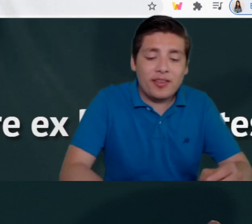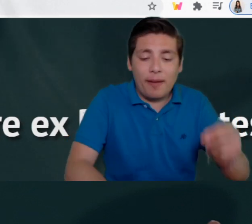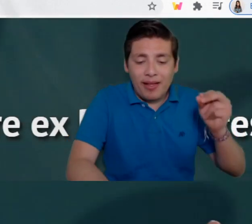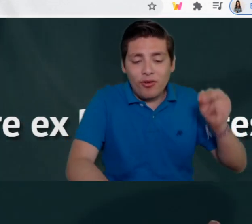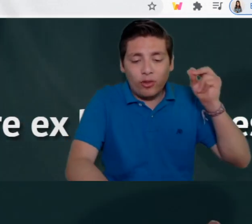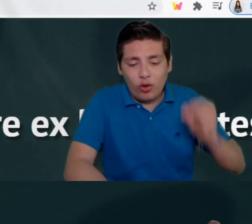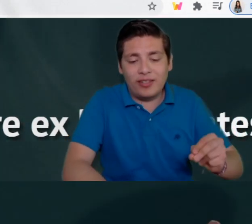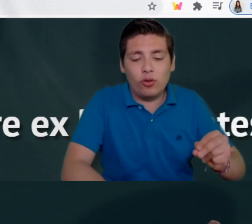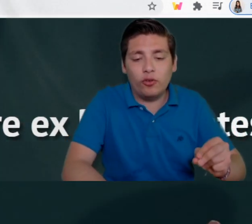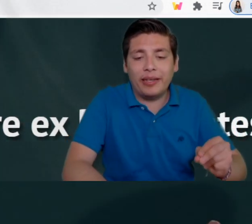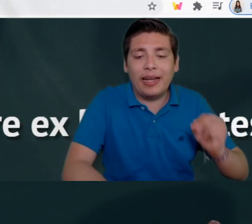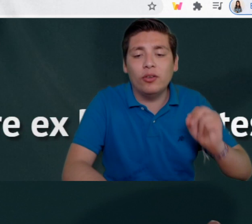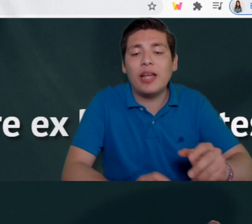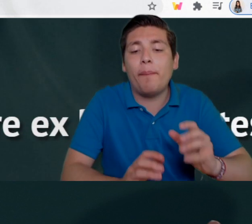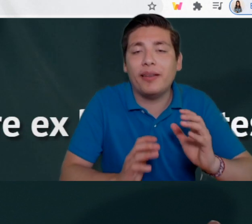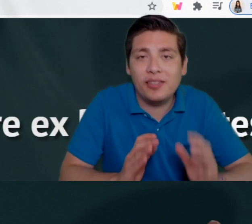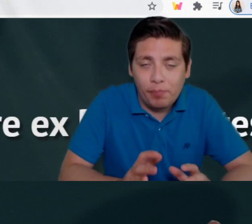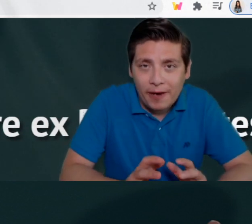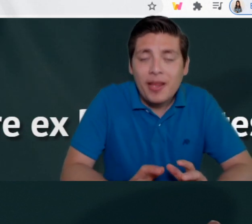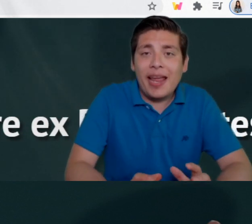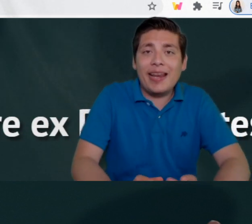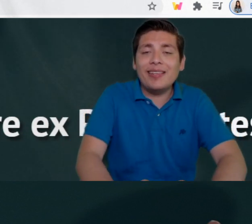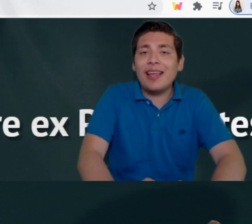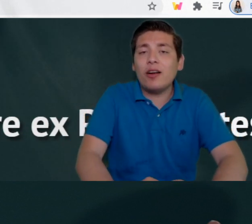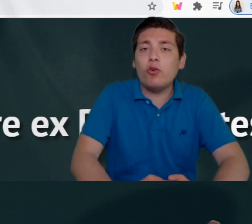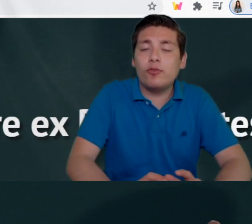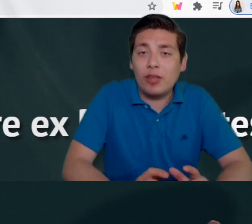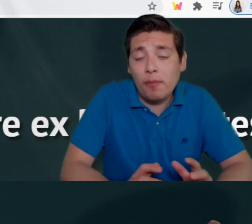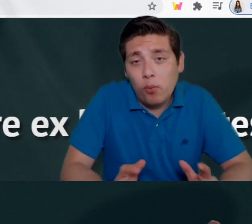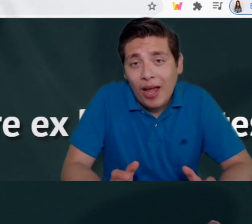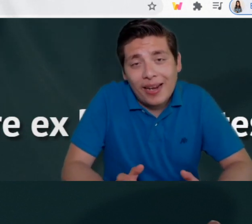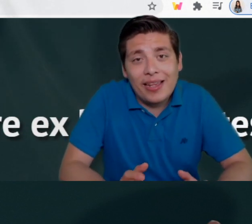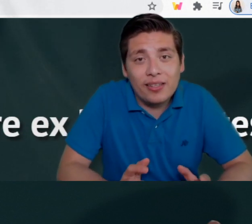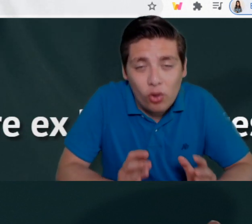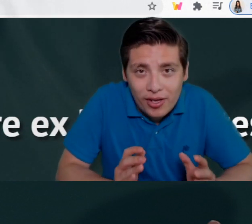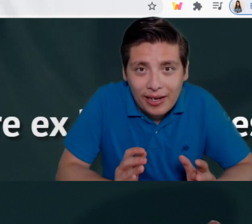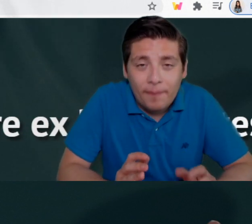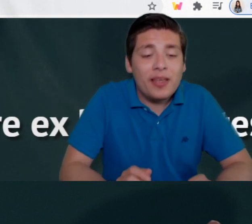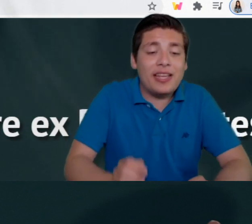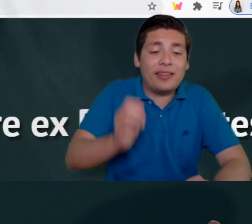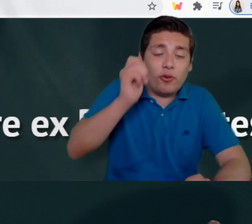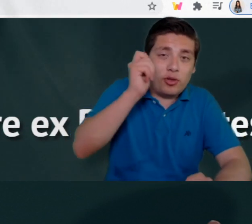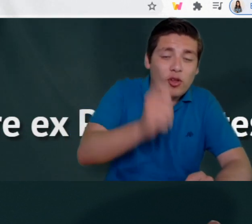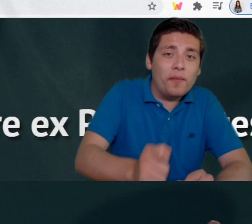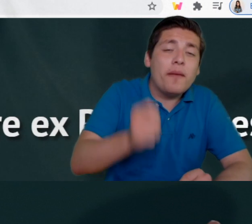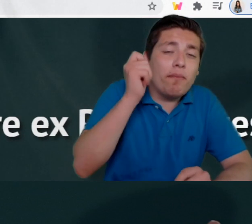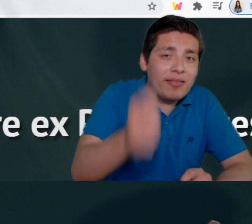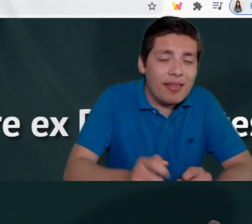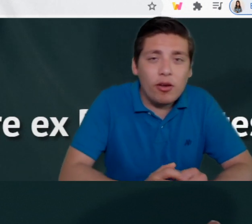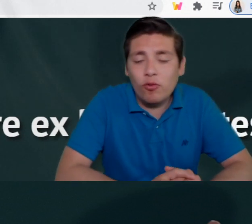refrendar, llamando a todas y todos los mexicanos a participar en esta consulta popular histórica y sobre